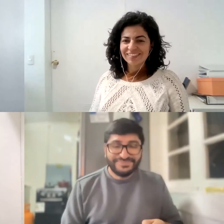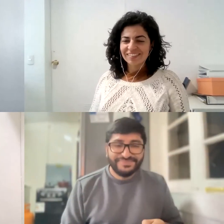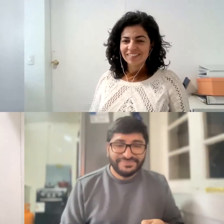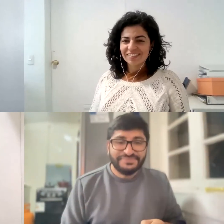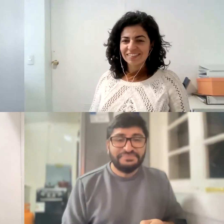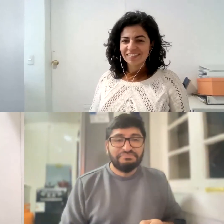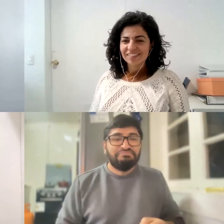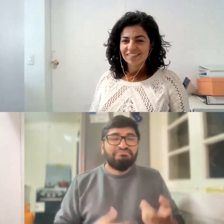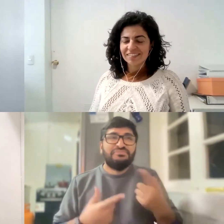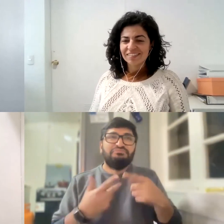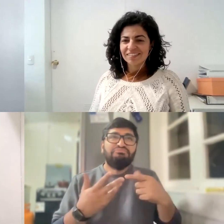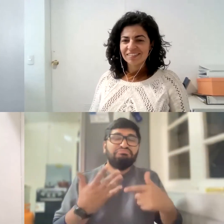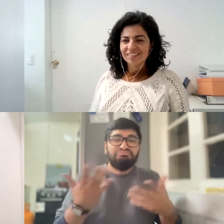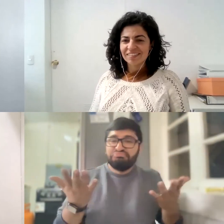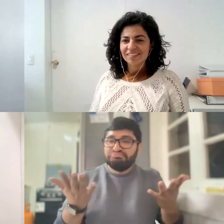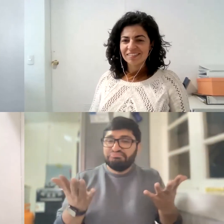estoy? ¿Ya?